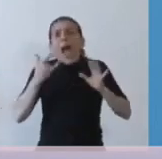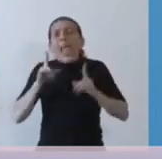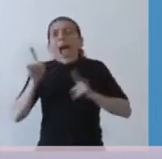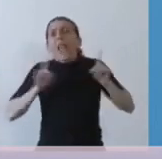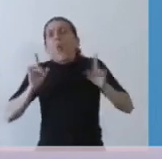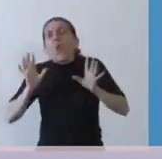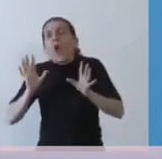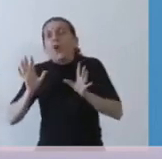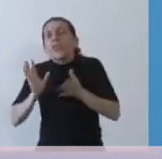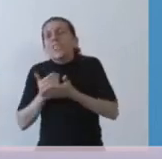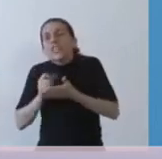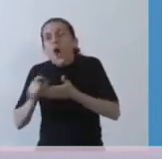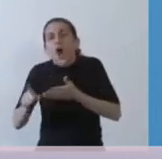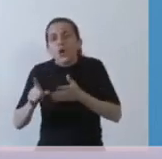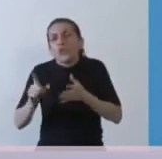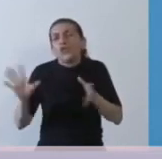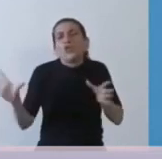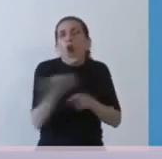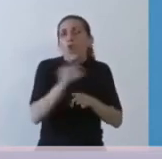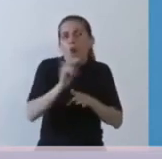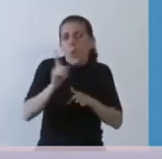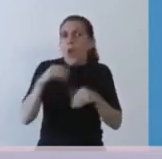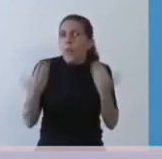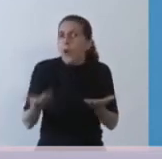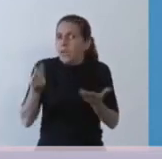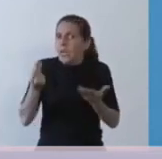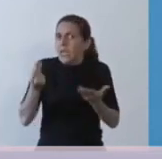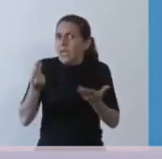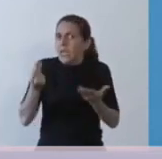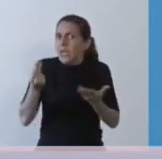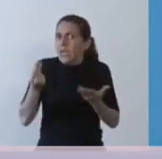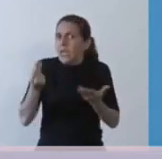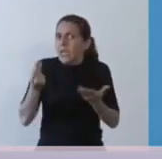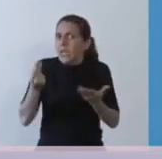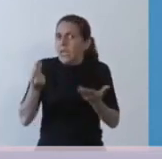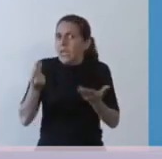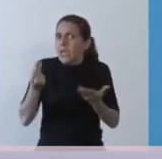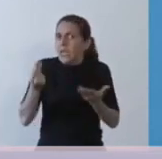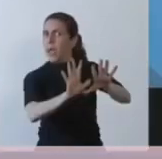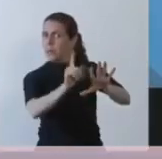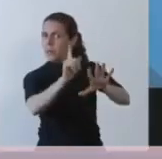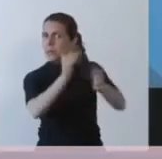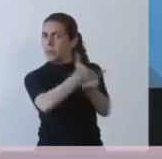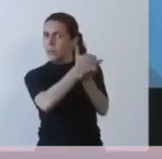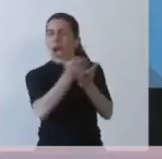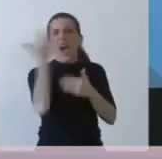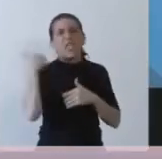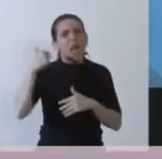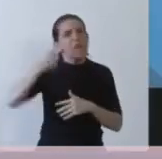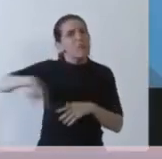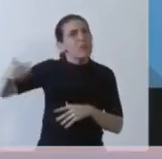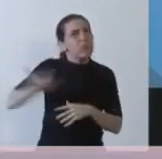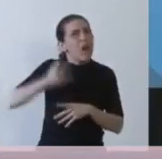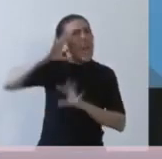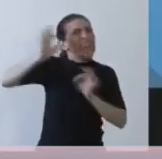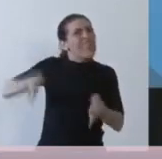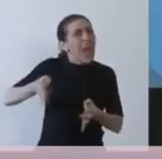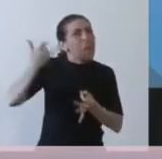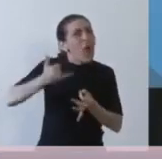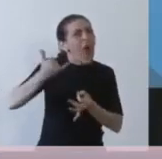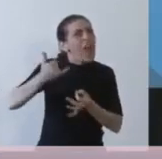sea algo generalizado pero sí queremos tener la capacidad para reprimir esas prácticas ayer nos enteramos por ejemplo que había eh Alguna